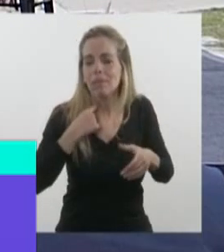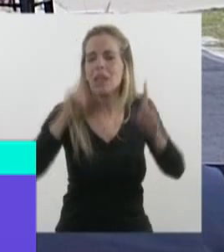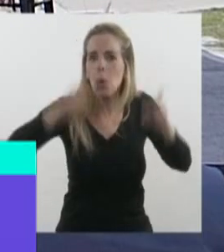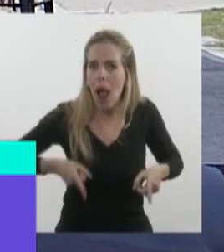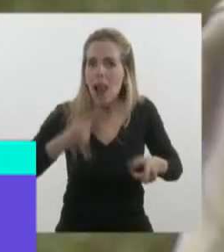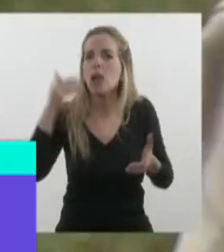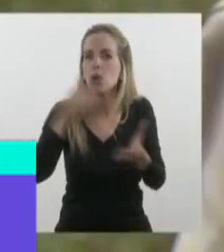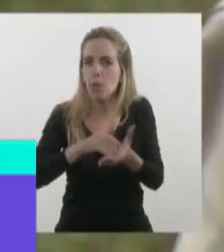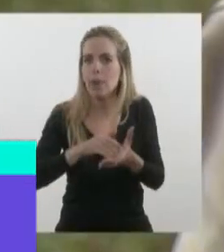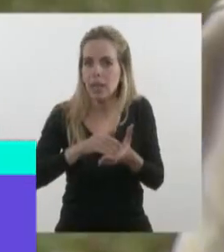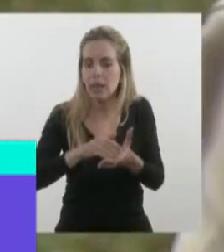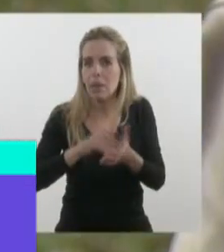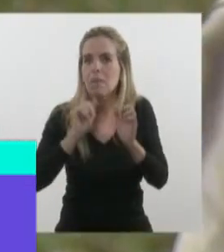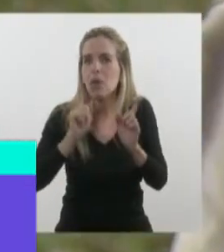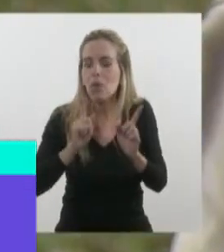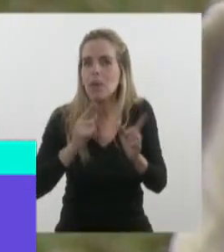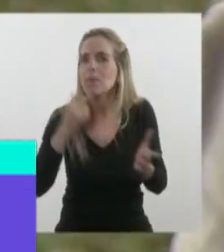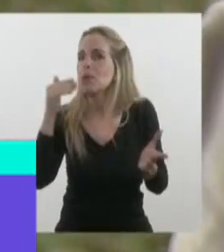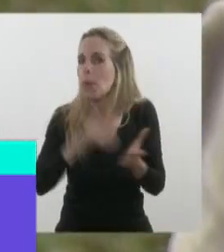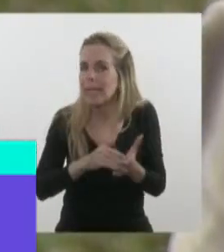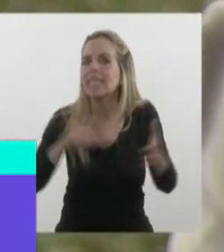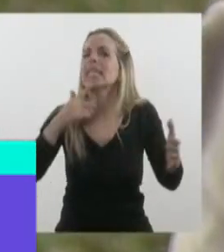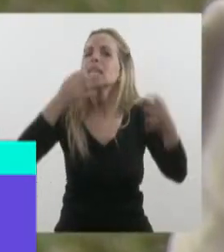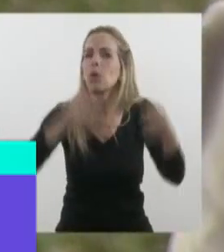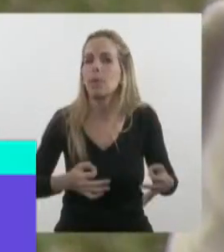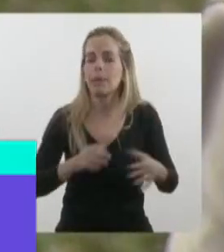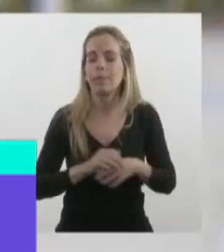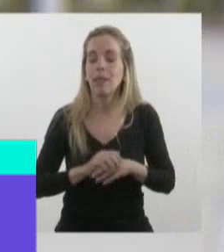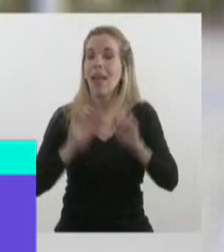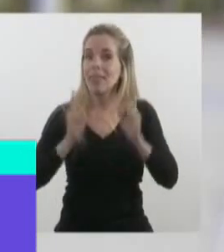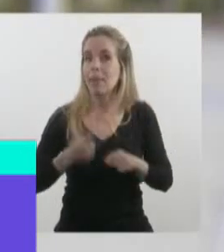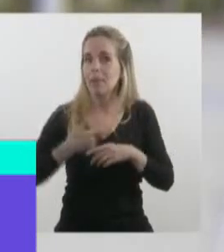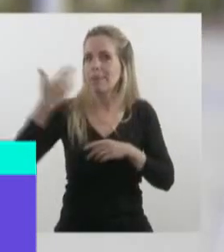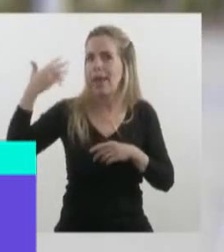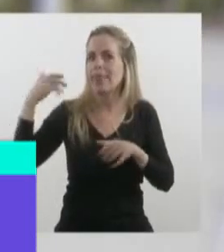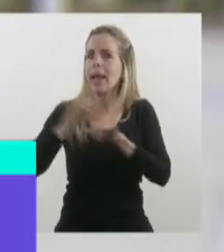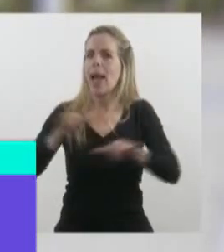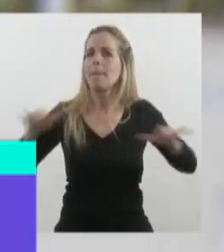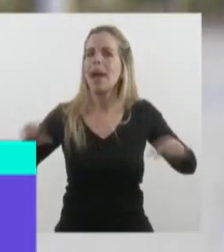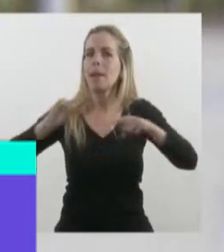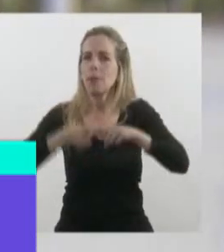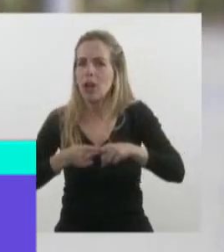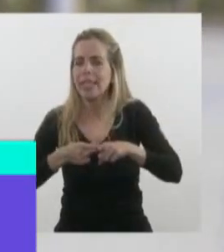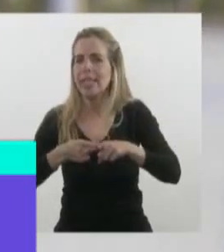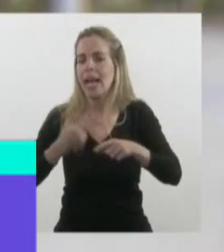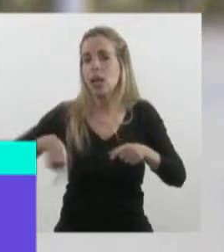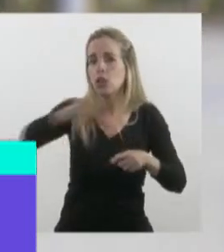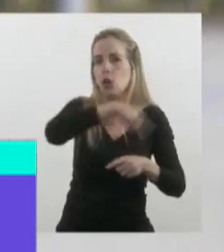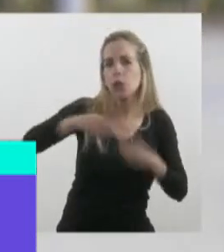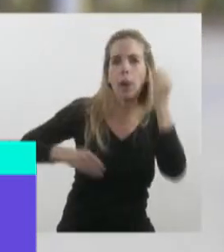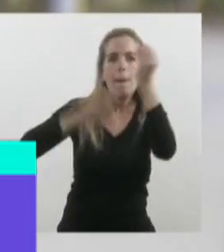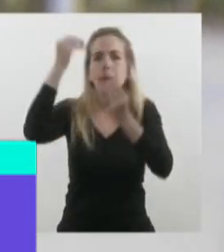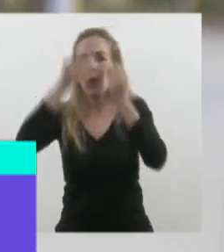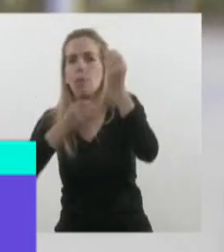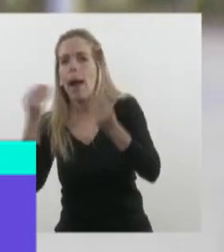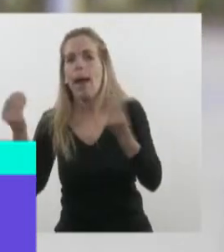cumplir con nuestro compromiso. Y en la campaña, cuando todos estábamos atormentados con una deuda que no sabíamos cómo íbamos a